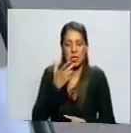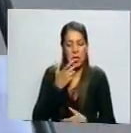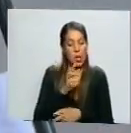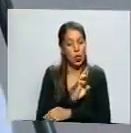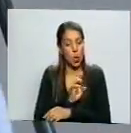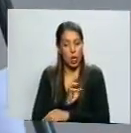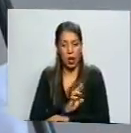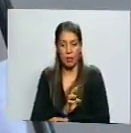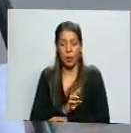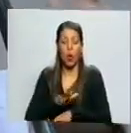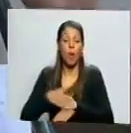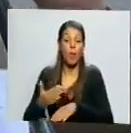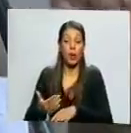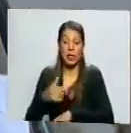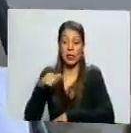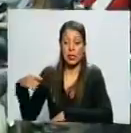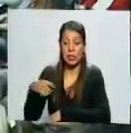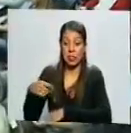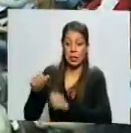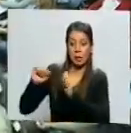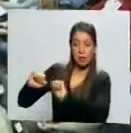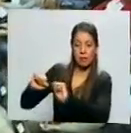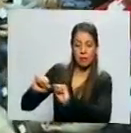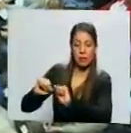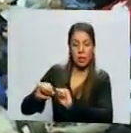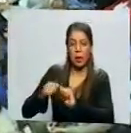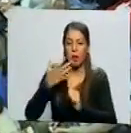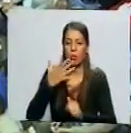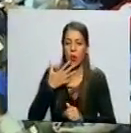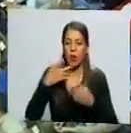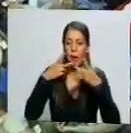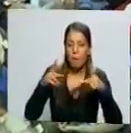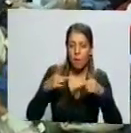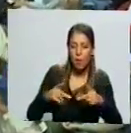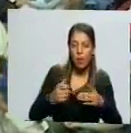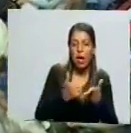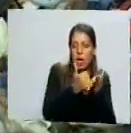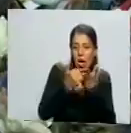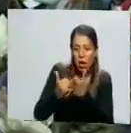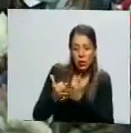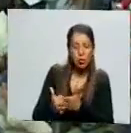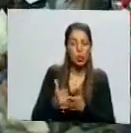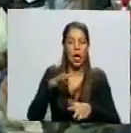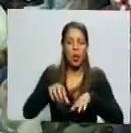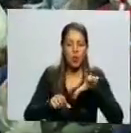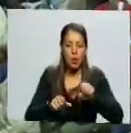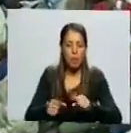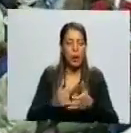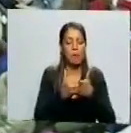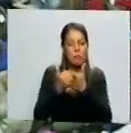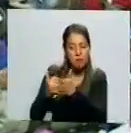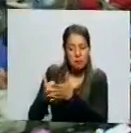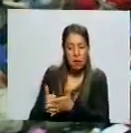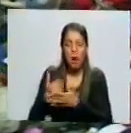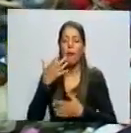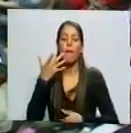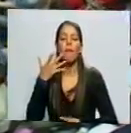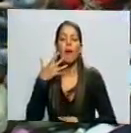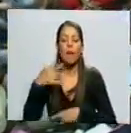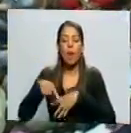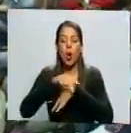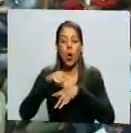gran dificultad, no se paralice la inversión pública y, por ejemplo, nuestros